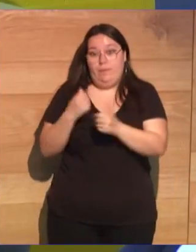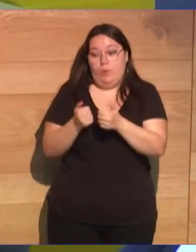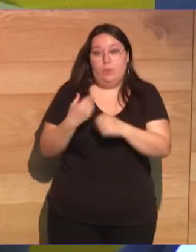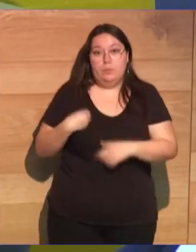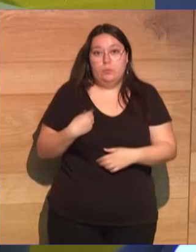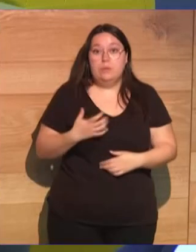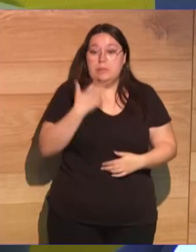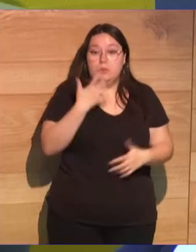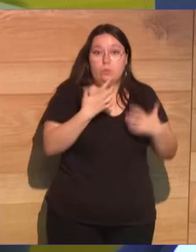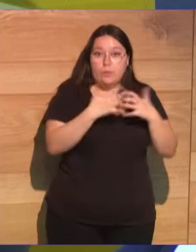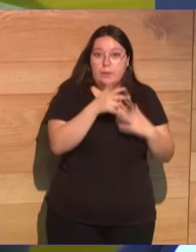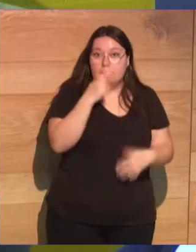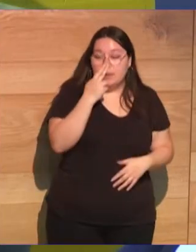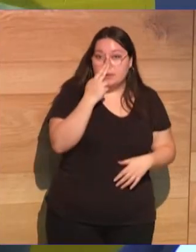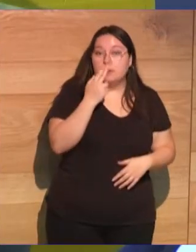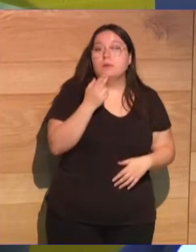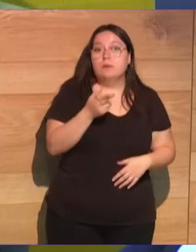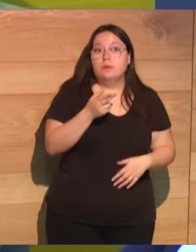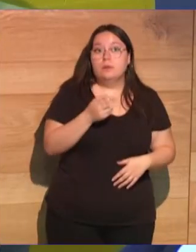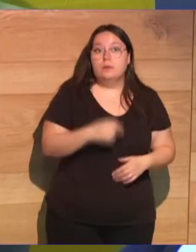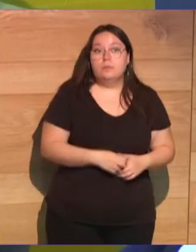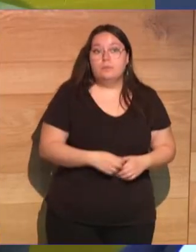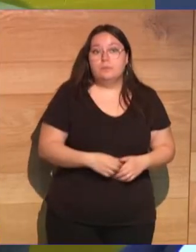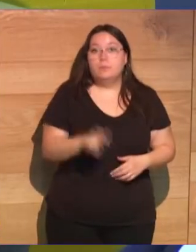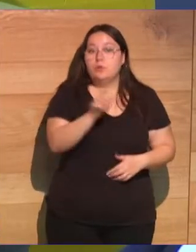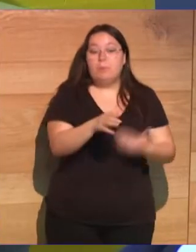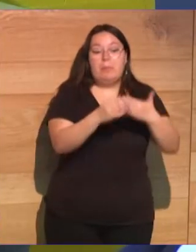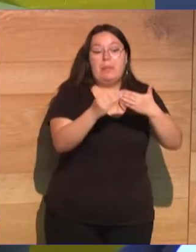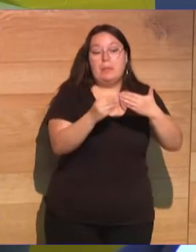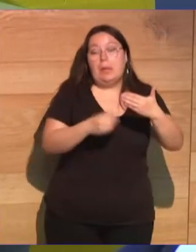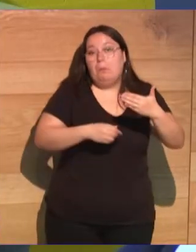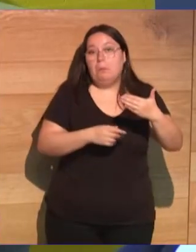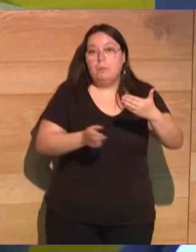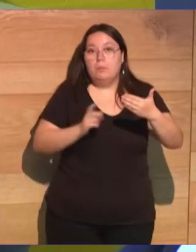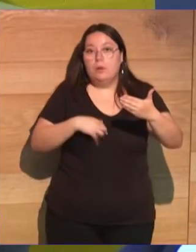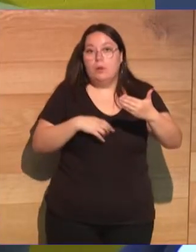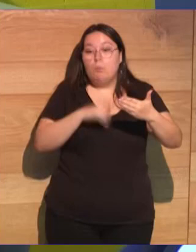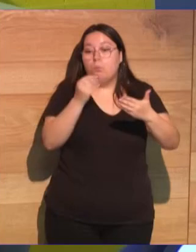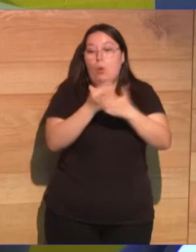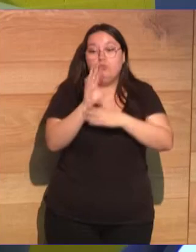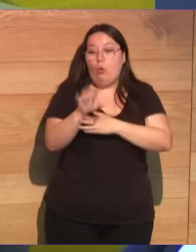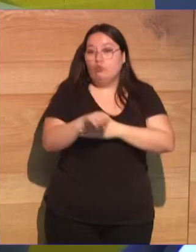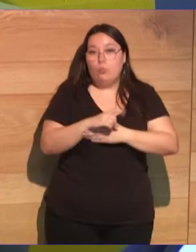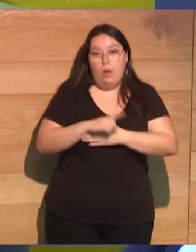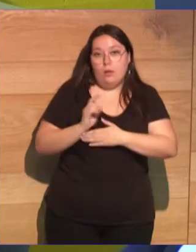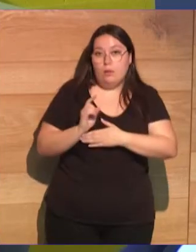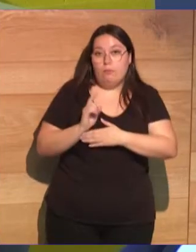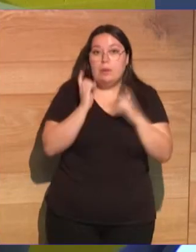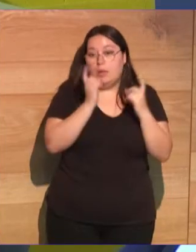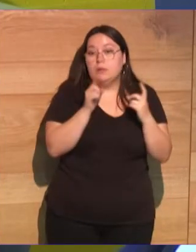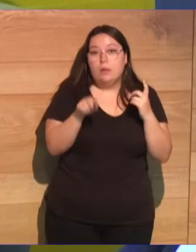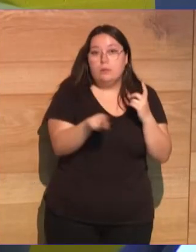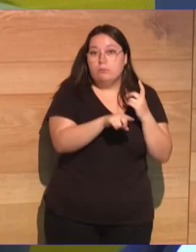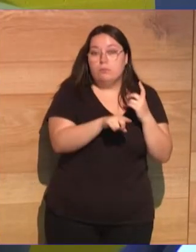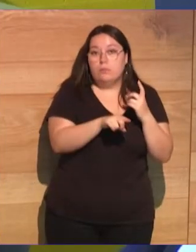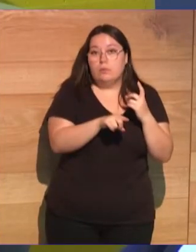que le interesa que se llamen pacientes o no, consuman el producto, pues también van a intentar que eso